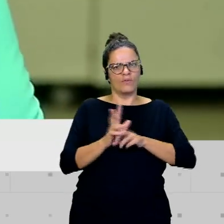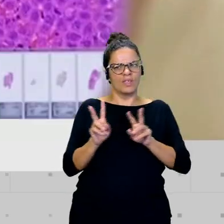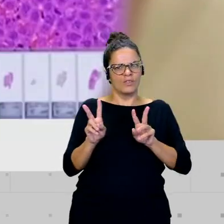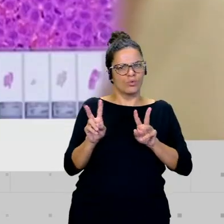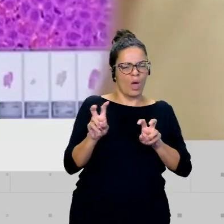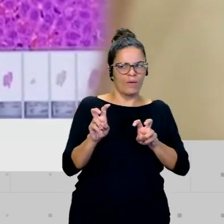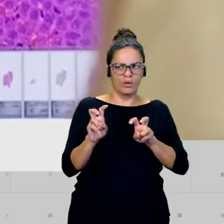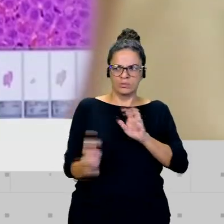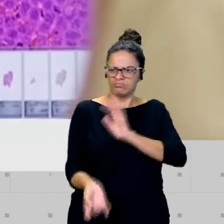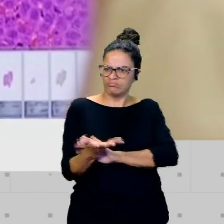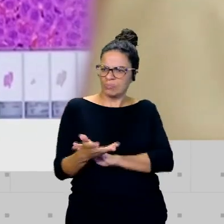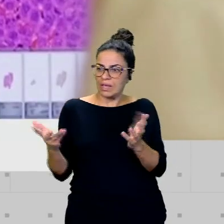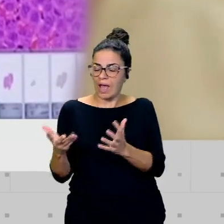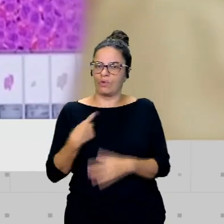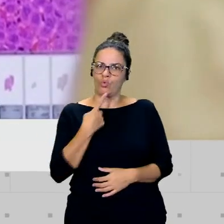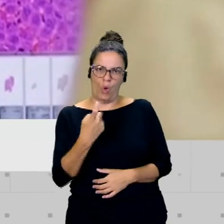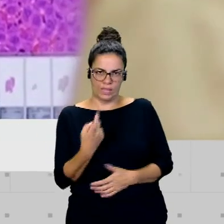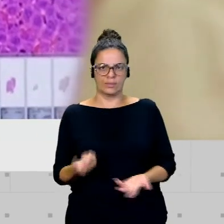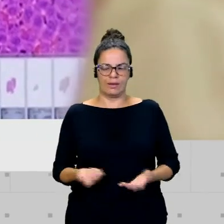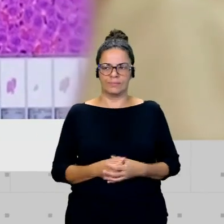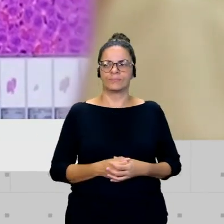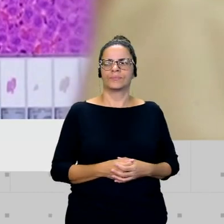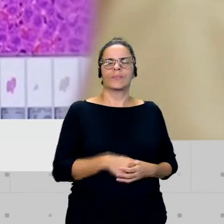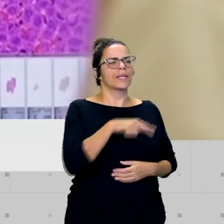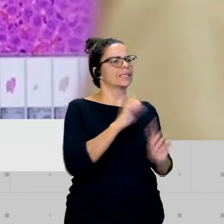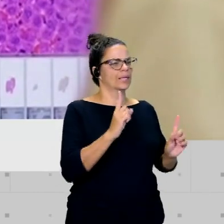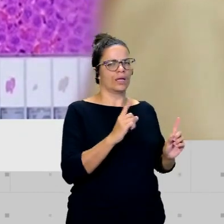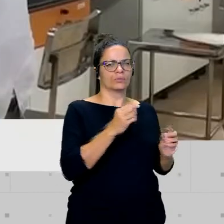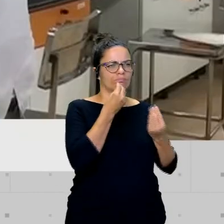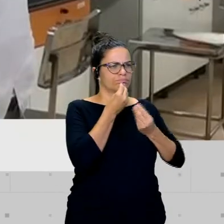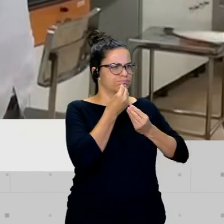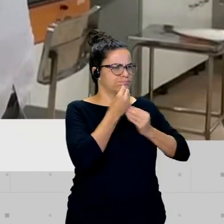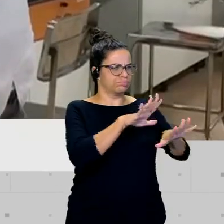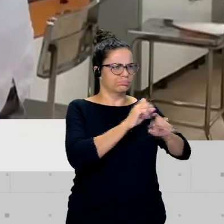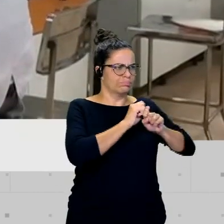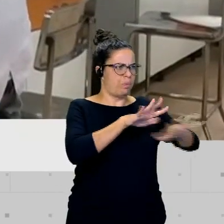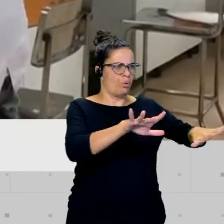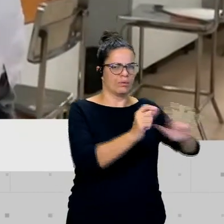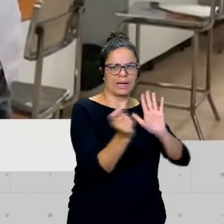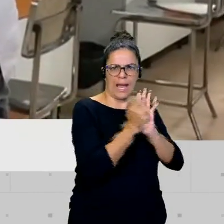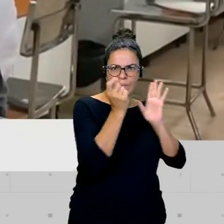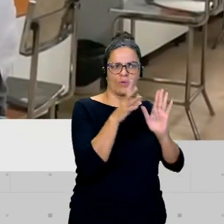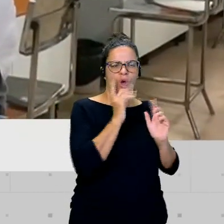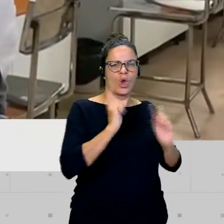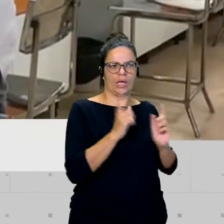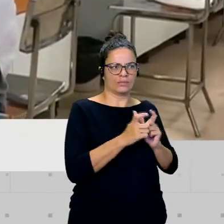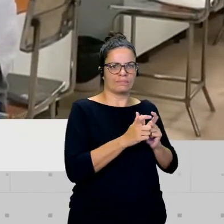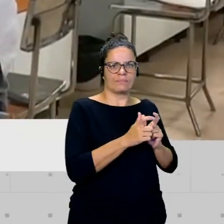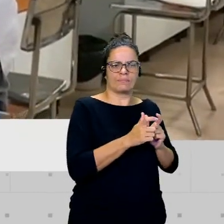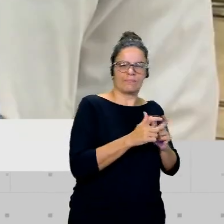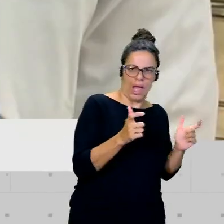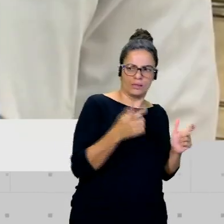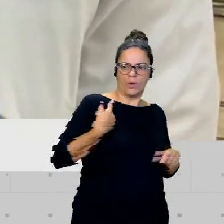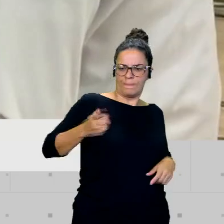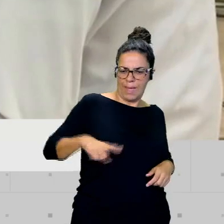gravedad importante. Este caso en concreto se transmite de una forma muy rápida. Vemos cómo han ido avanzando los casos conforme avanzan los